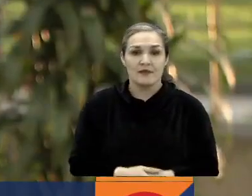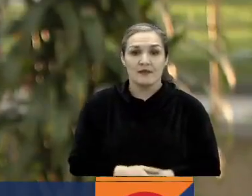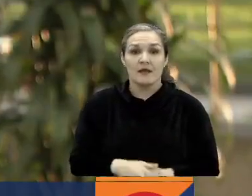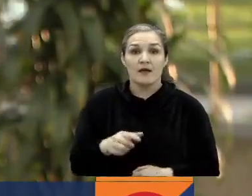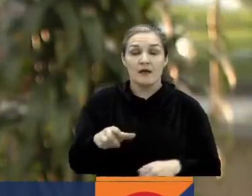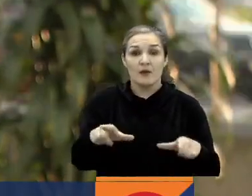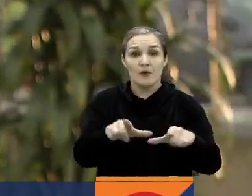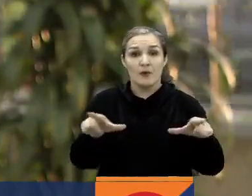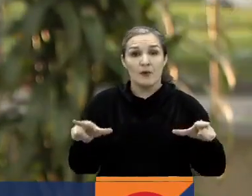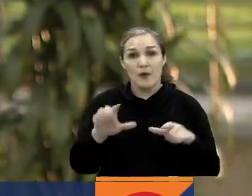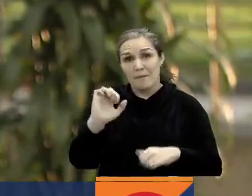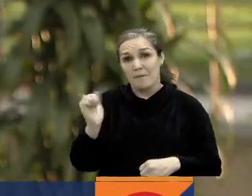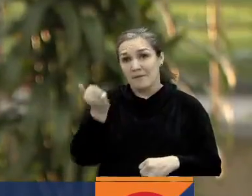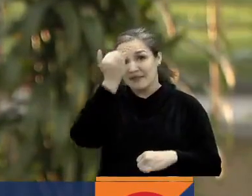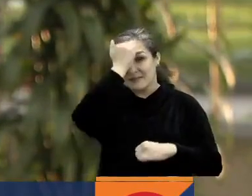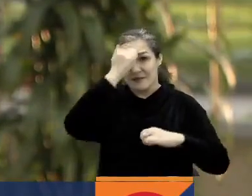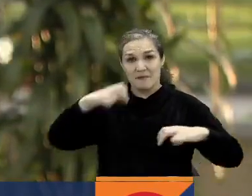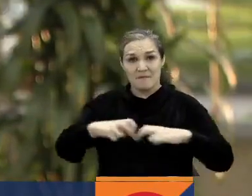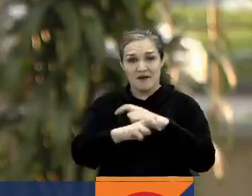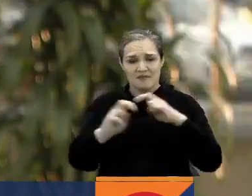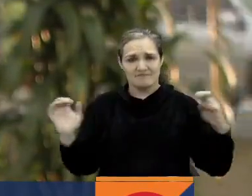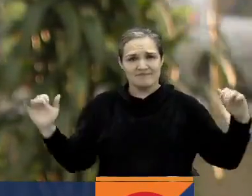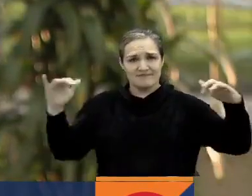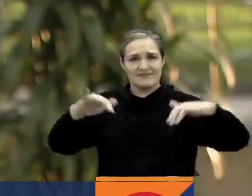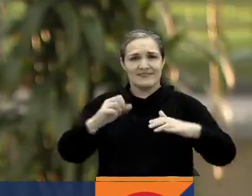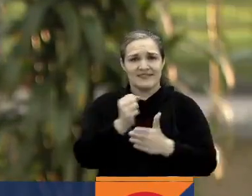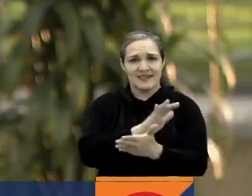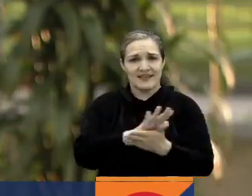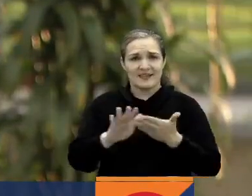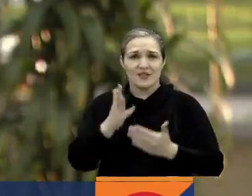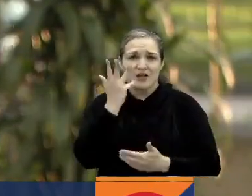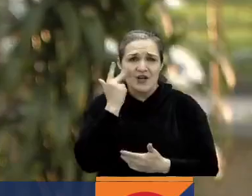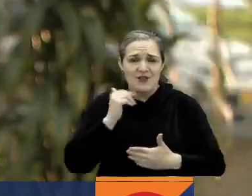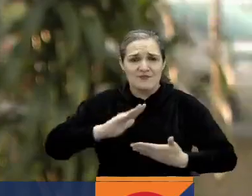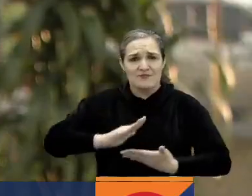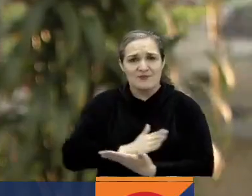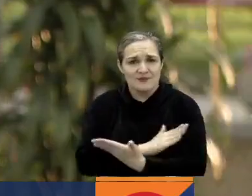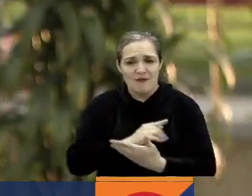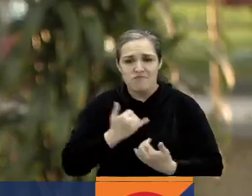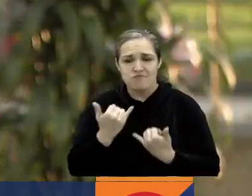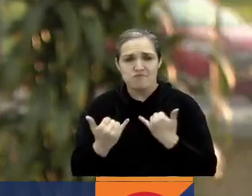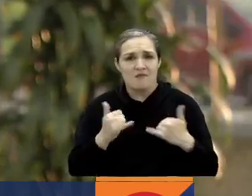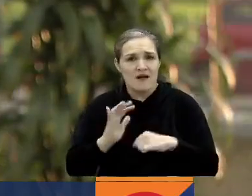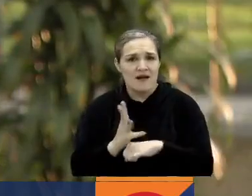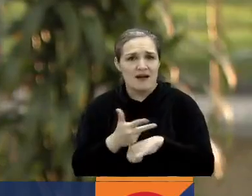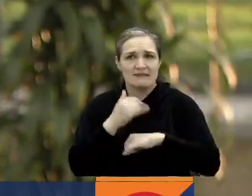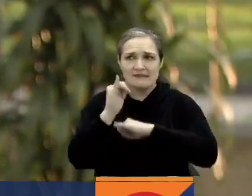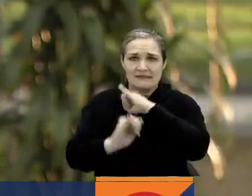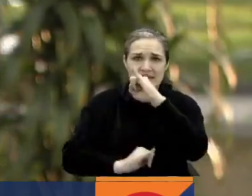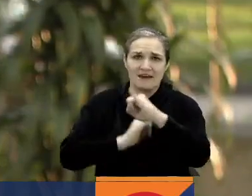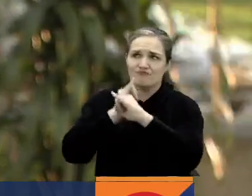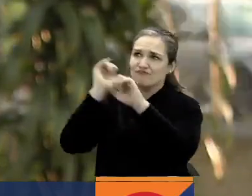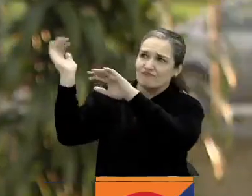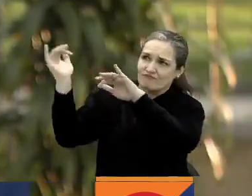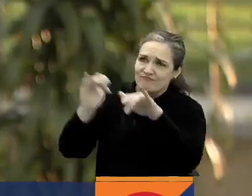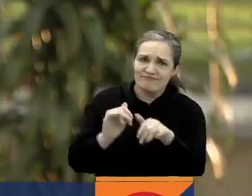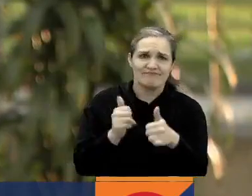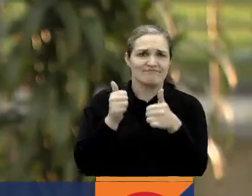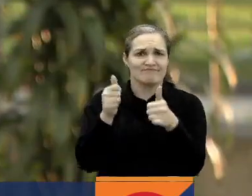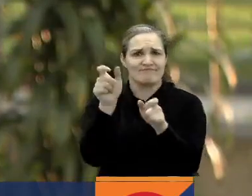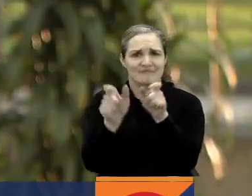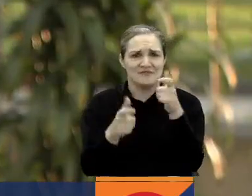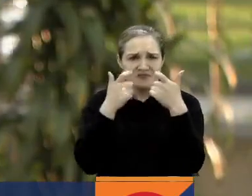de Bolívar un gran escenario gratuito, teniendo conciertos todos los días con artistas de talla internacional. Continuamos con las